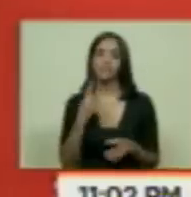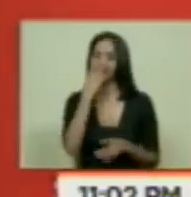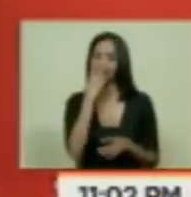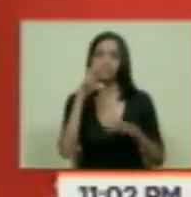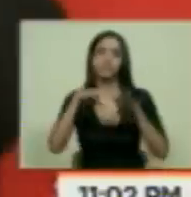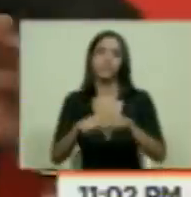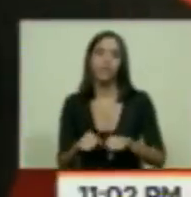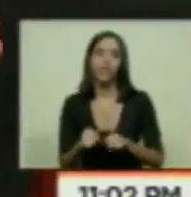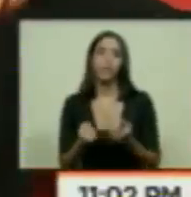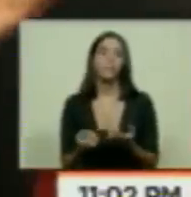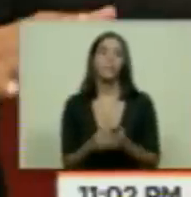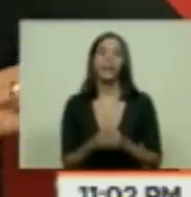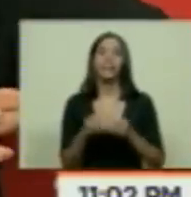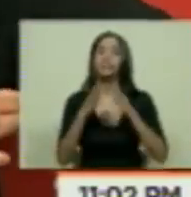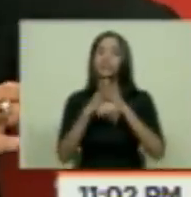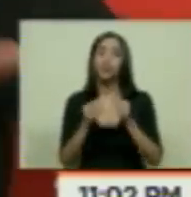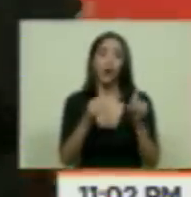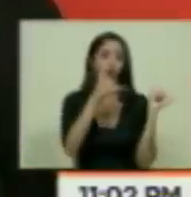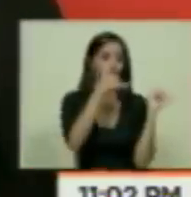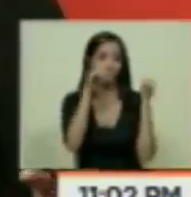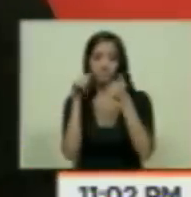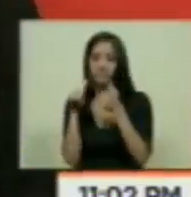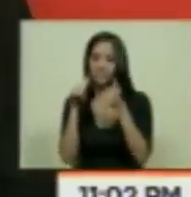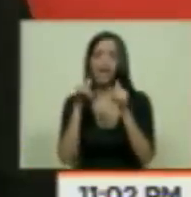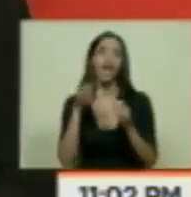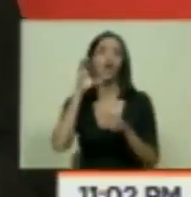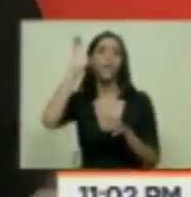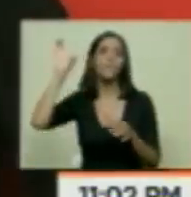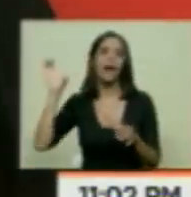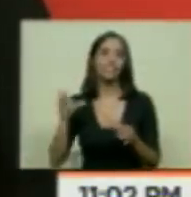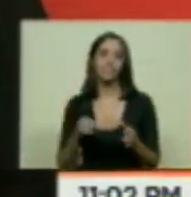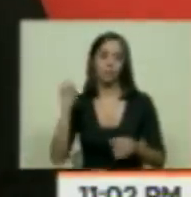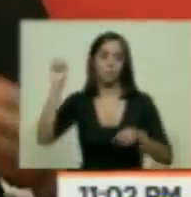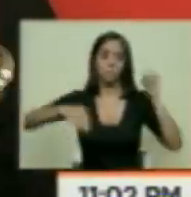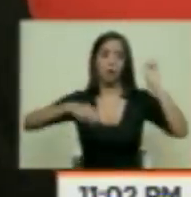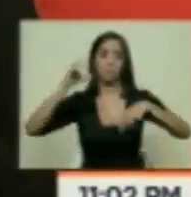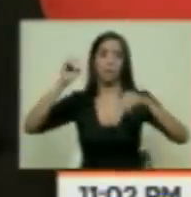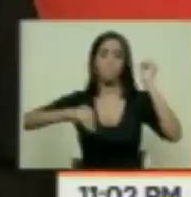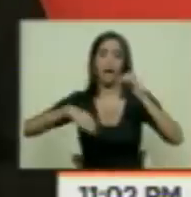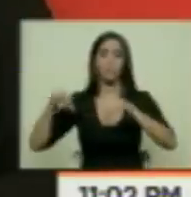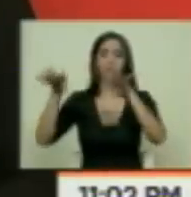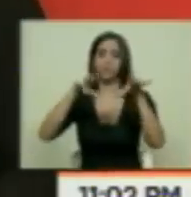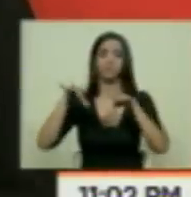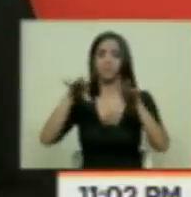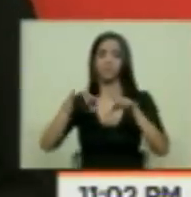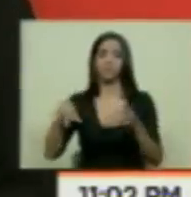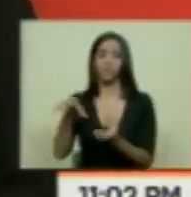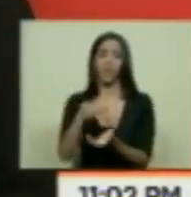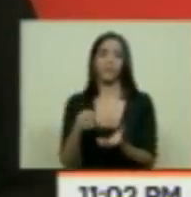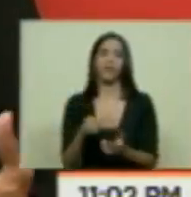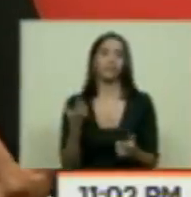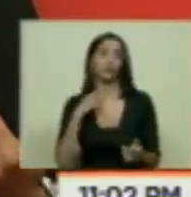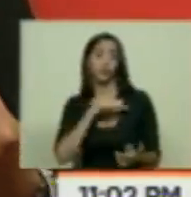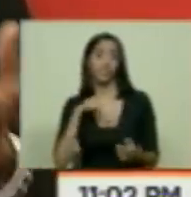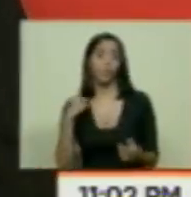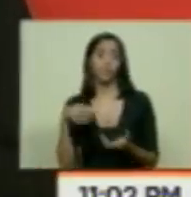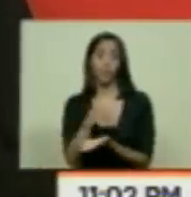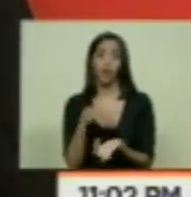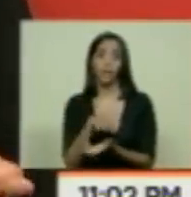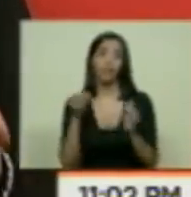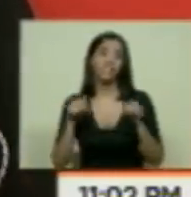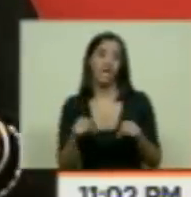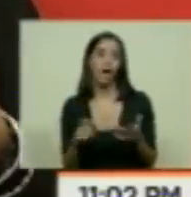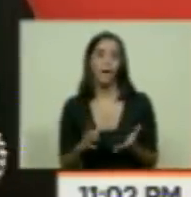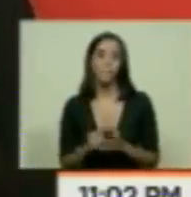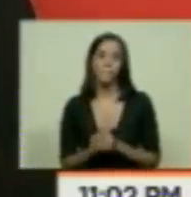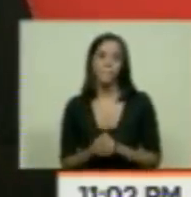para enfocar todas las luces de las cámaras a los países que ellos le caen a bombazo. Entonces ellos dirán, bueno, nosotros tenemos esta situación ahorita, vamos a apretar